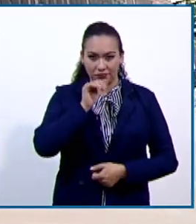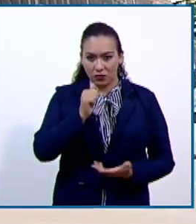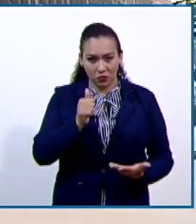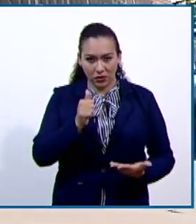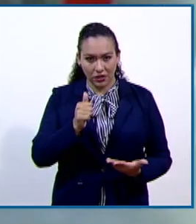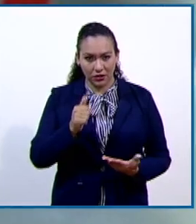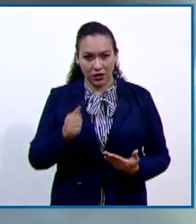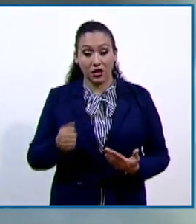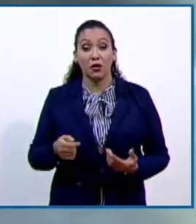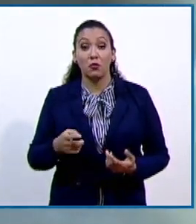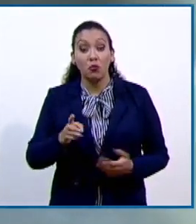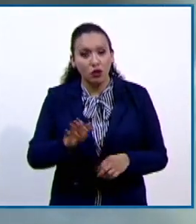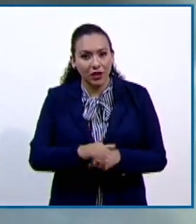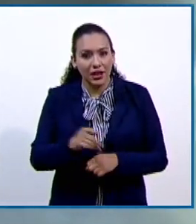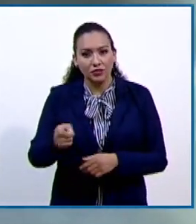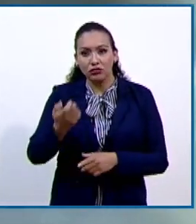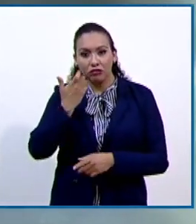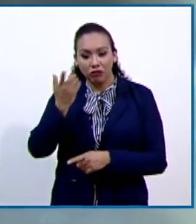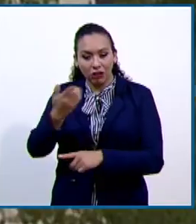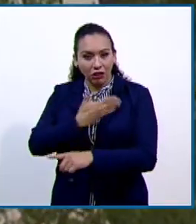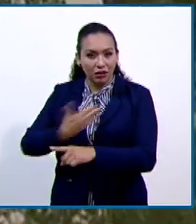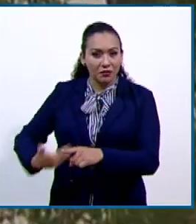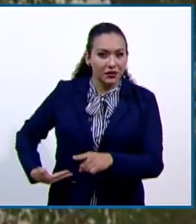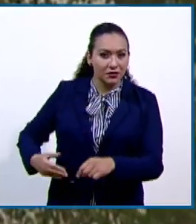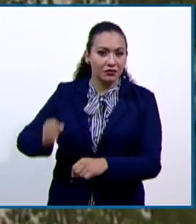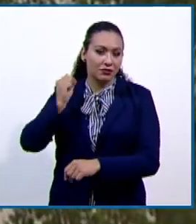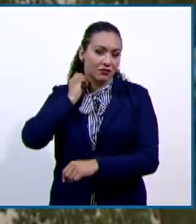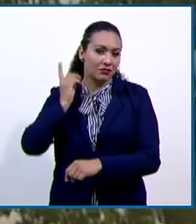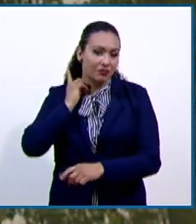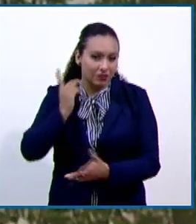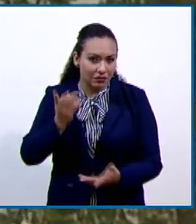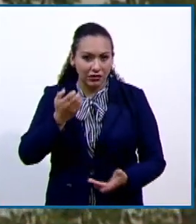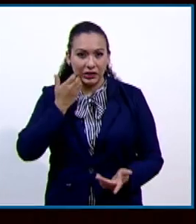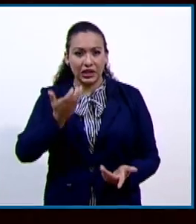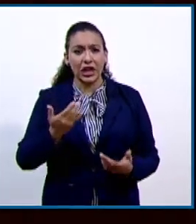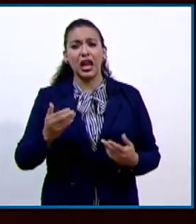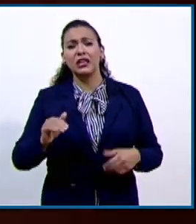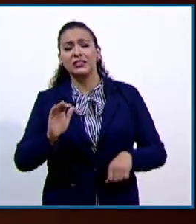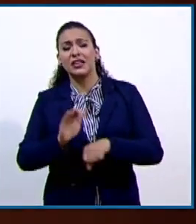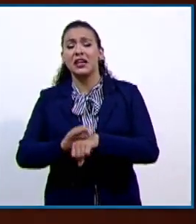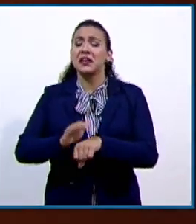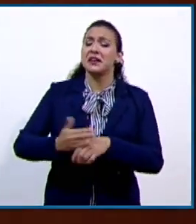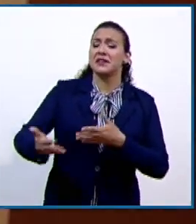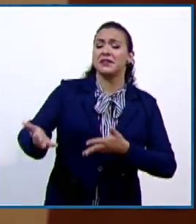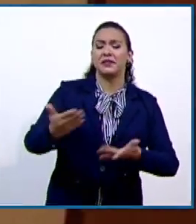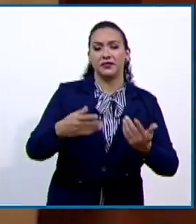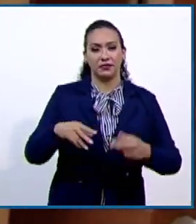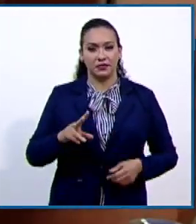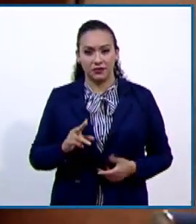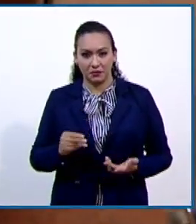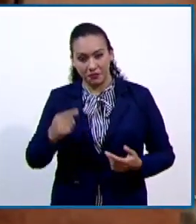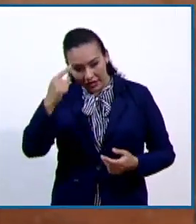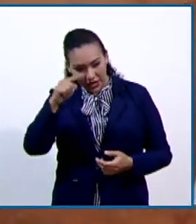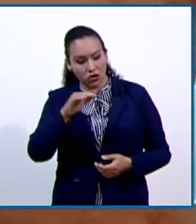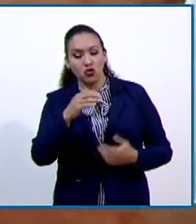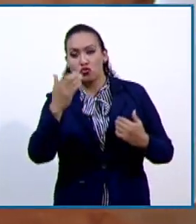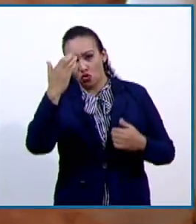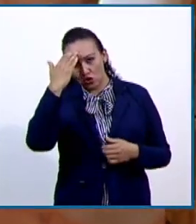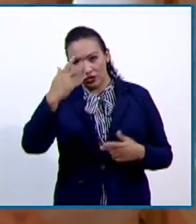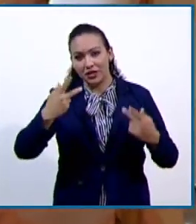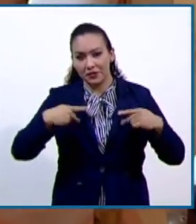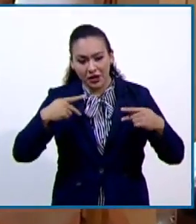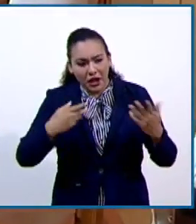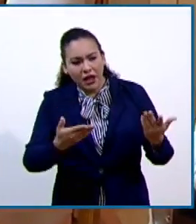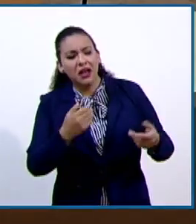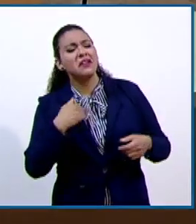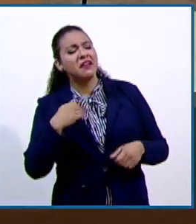integrantes del Poder Ejecutivo y del Poder Legislativo, para conocer las necesidades de la ciudadanía, pues deben ser